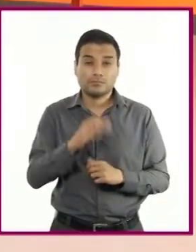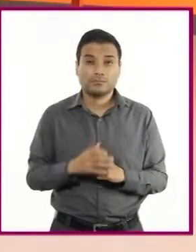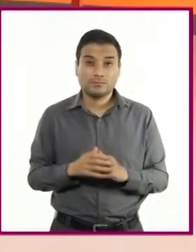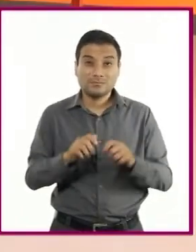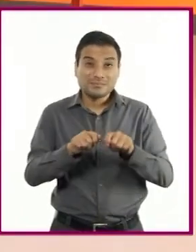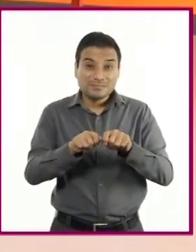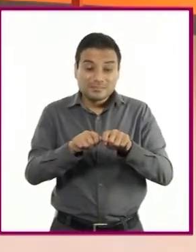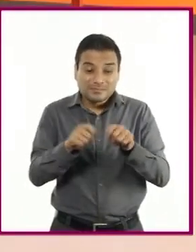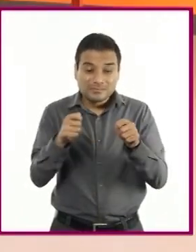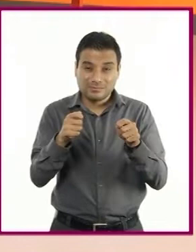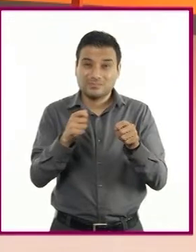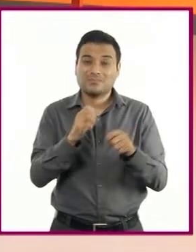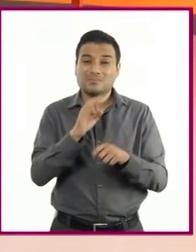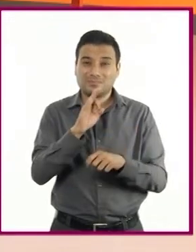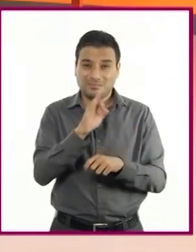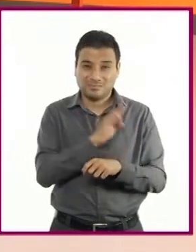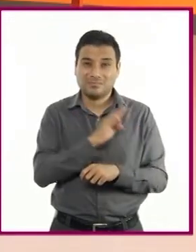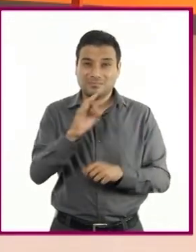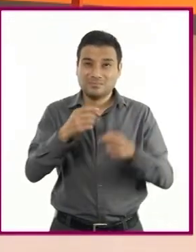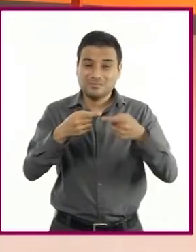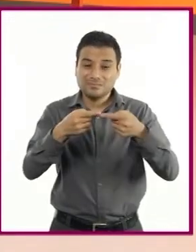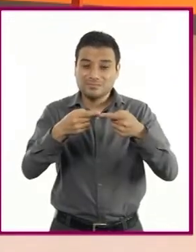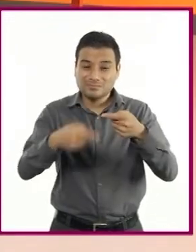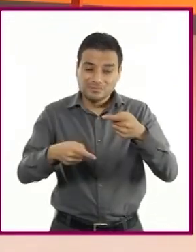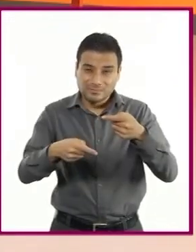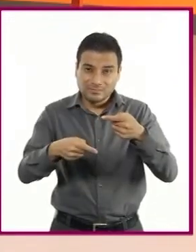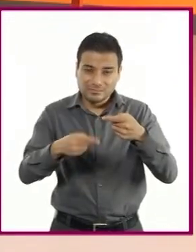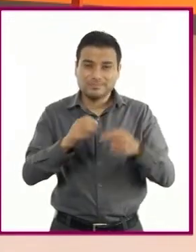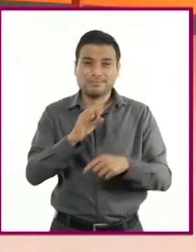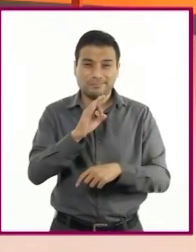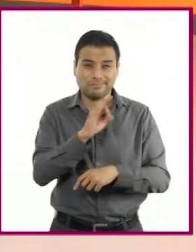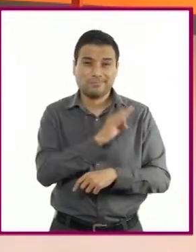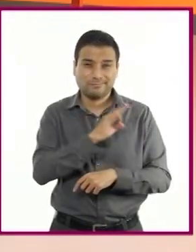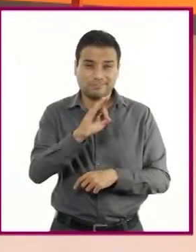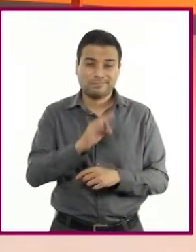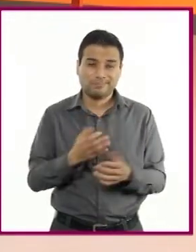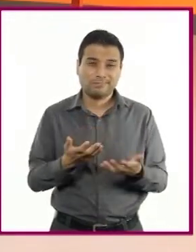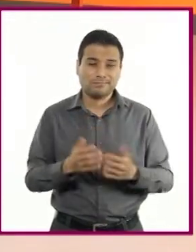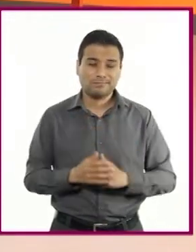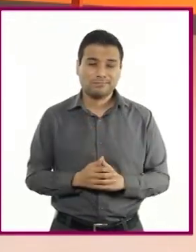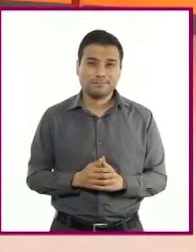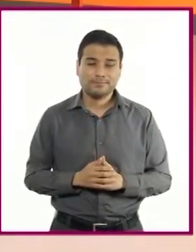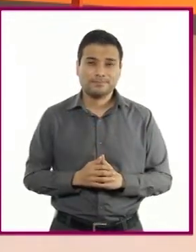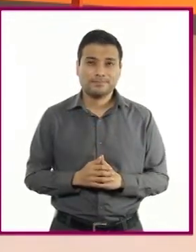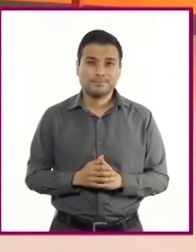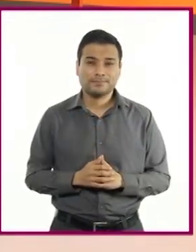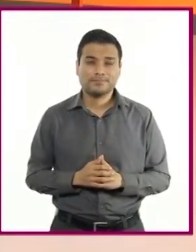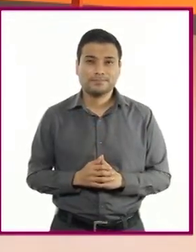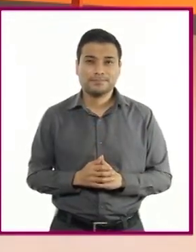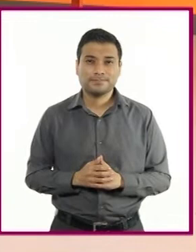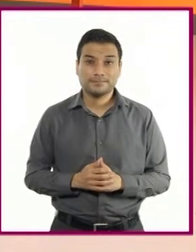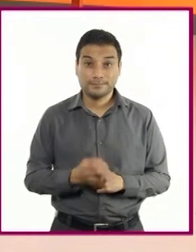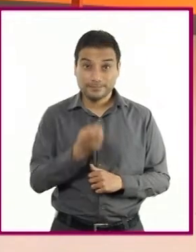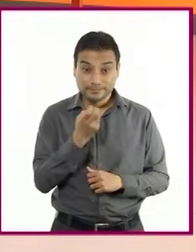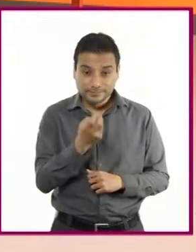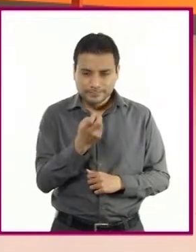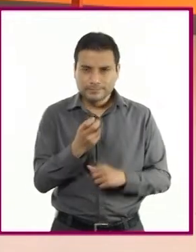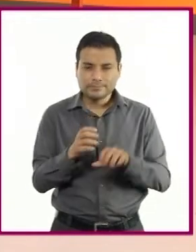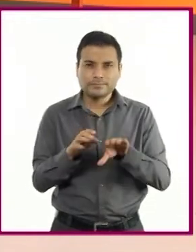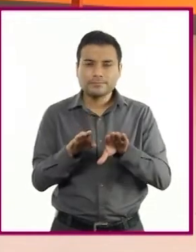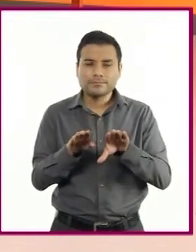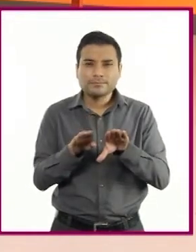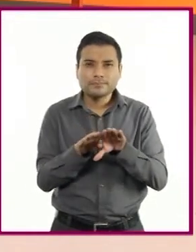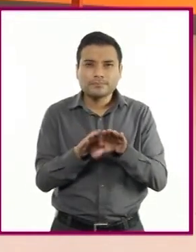fractura donde existe una interrupción de la continuidad en la estructura normal del hueso, y estas solo se pueden